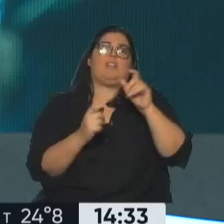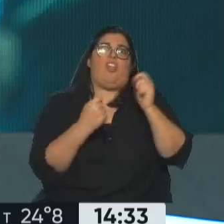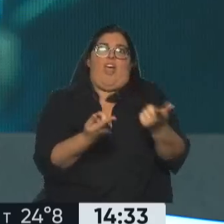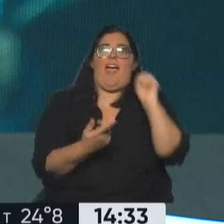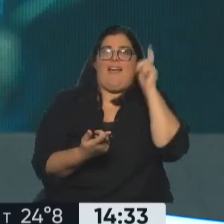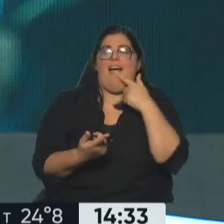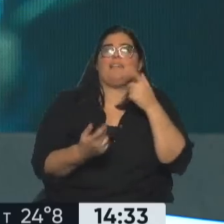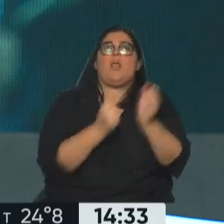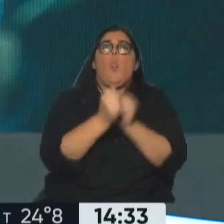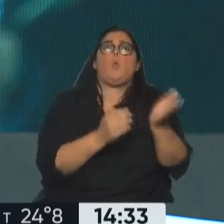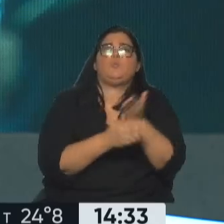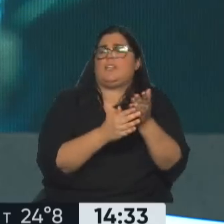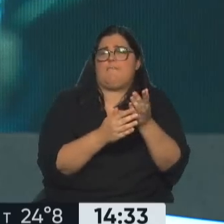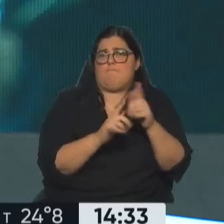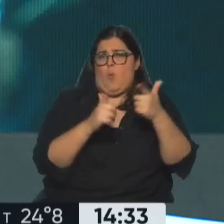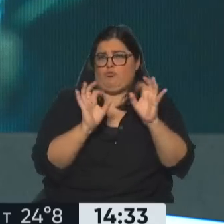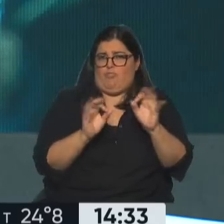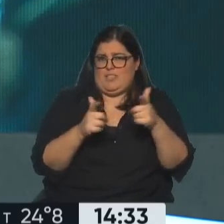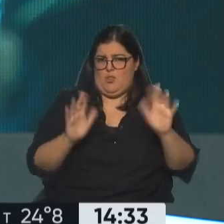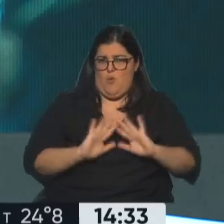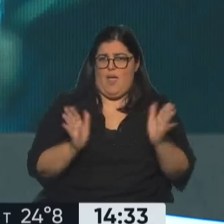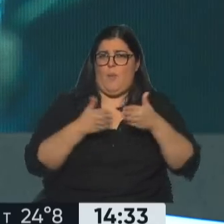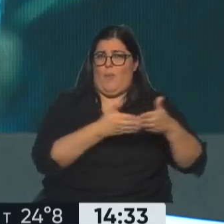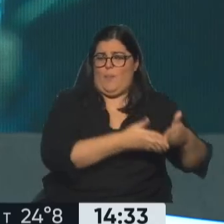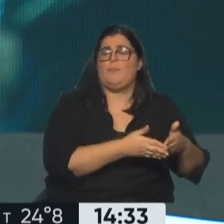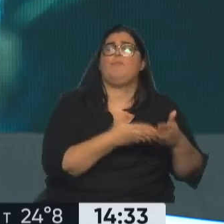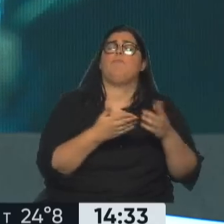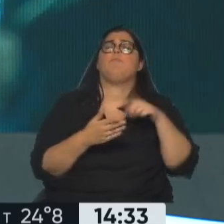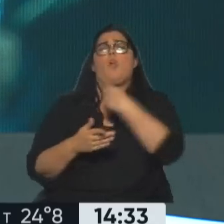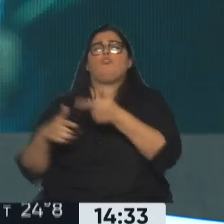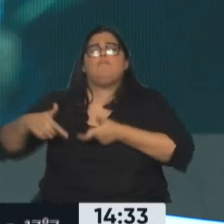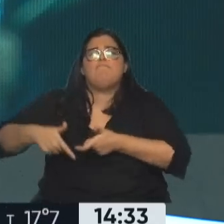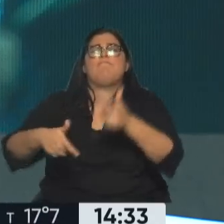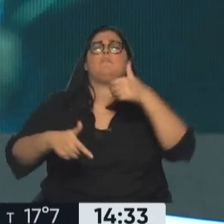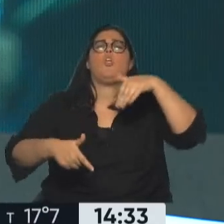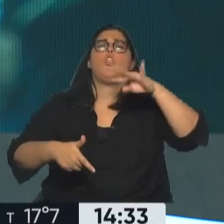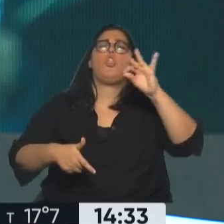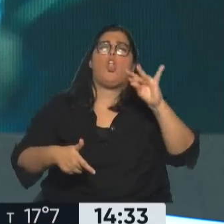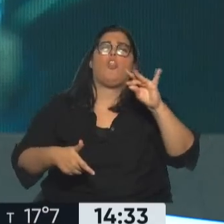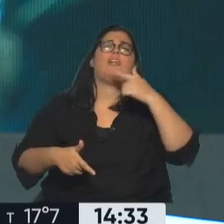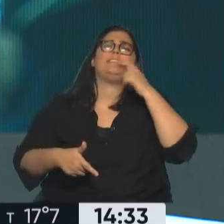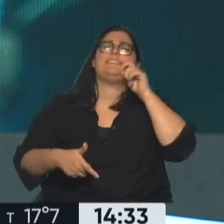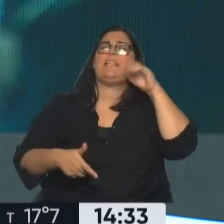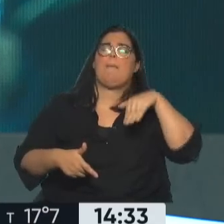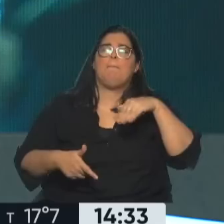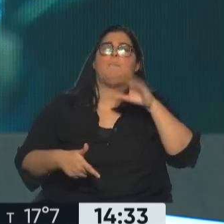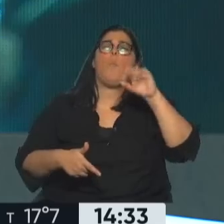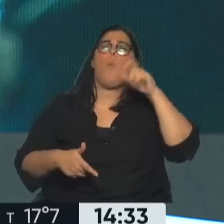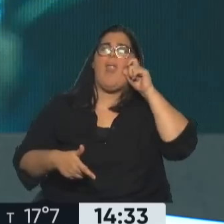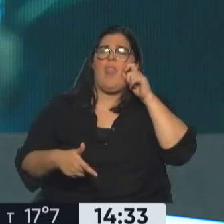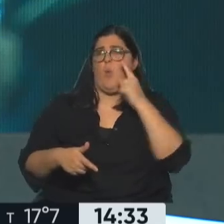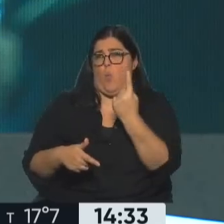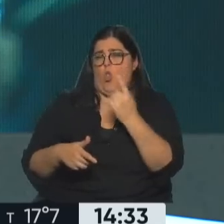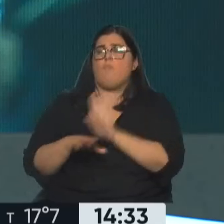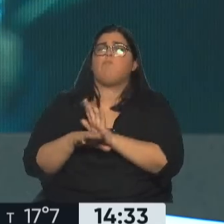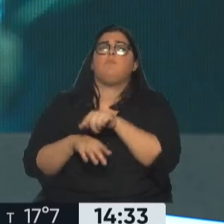abastecer la industria. Otra cuestión, el tema del gasoducto Nord Stream 1, que ahora va a entrar en una inminente suspensión, producto de una cuestión